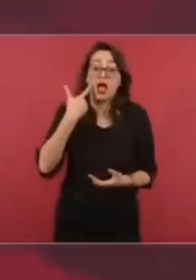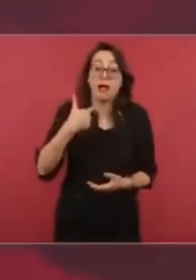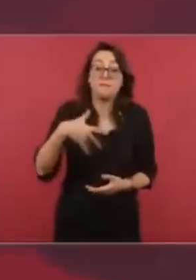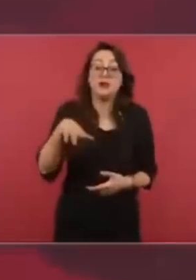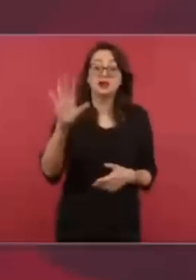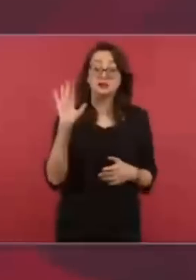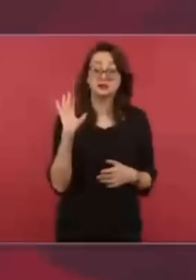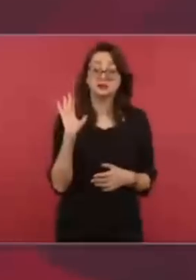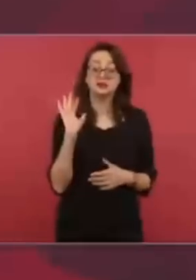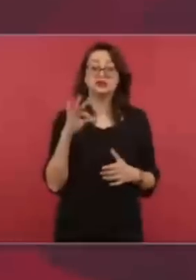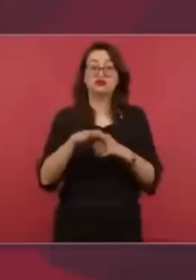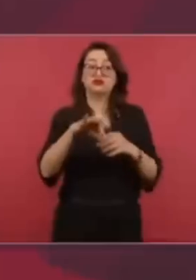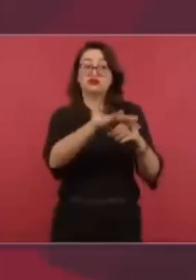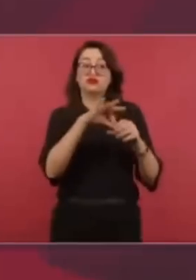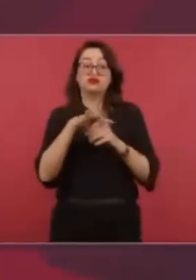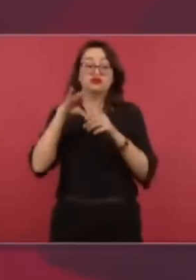rescata